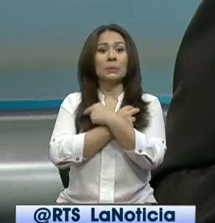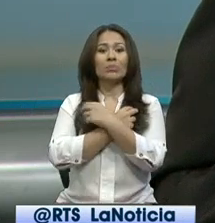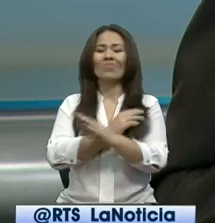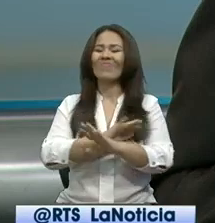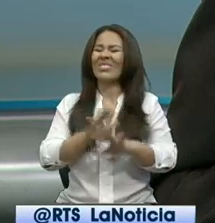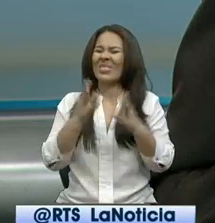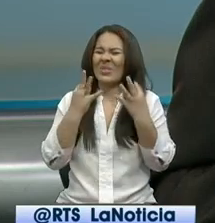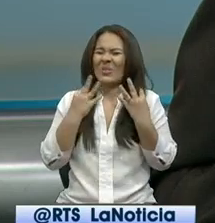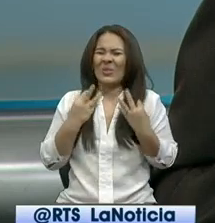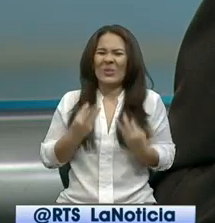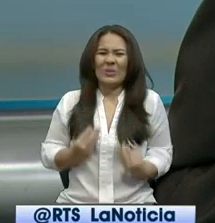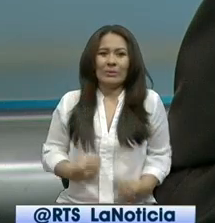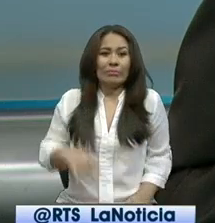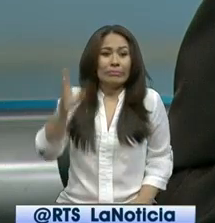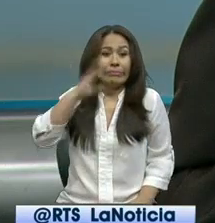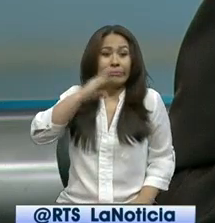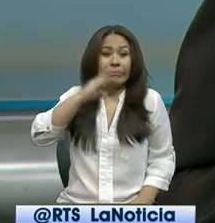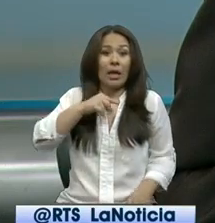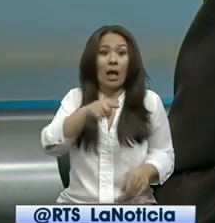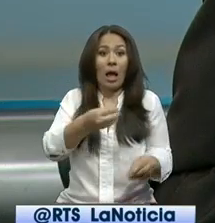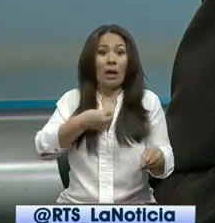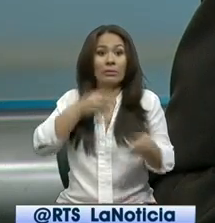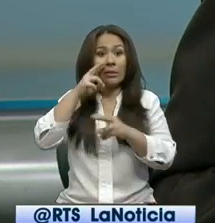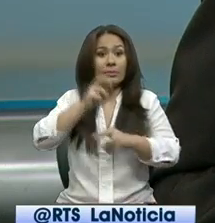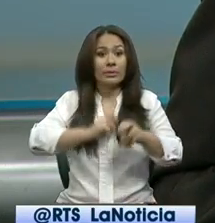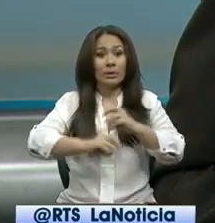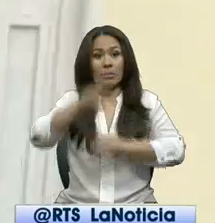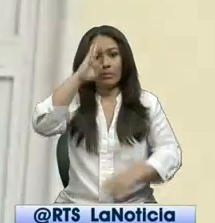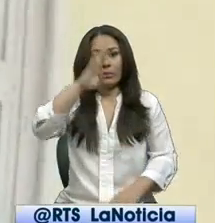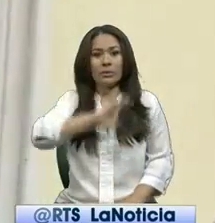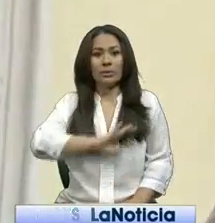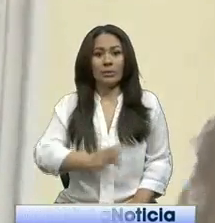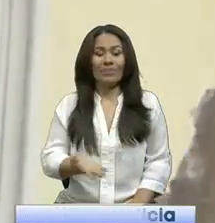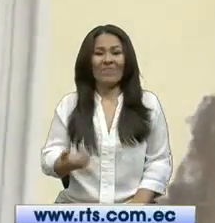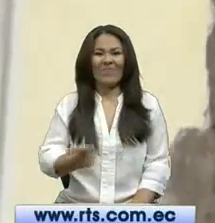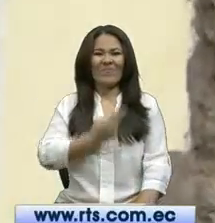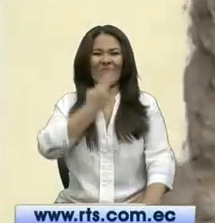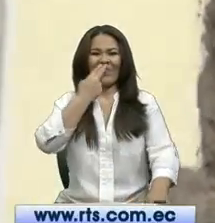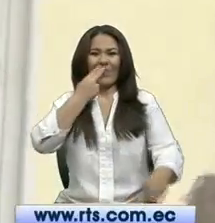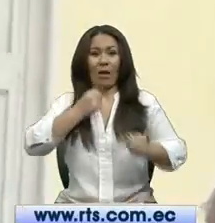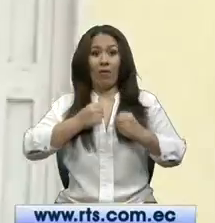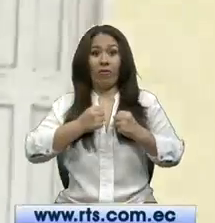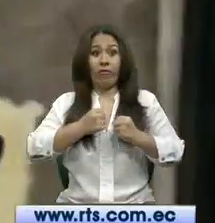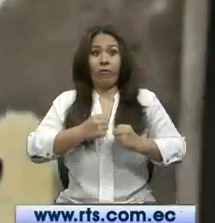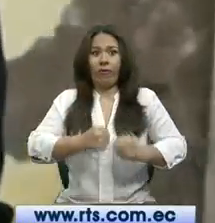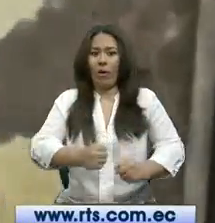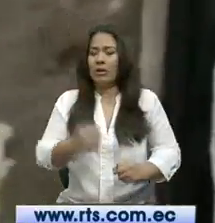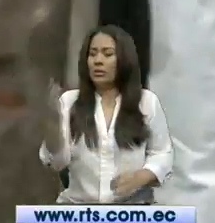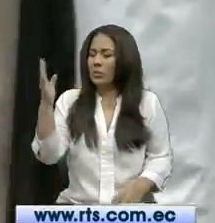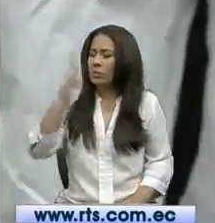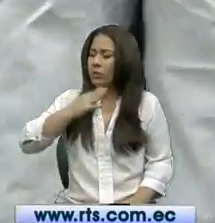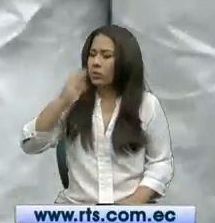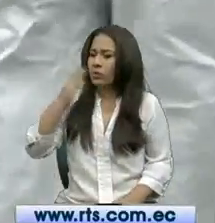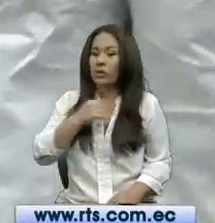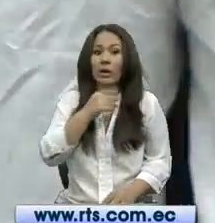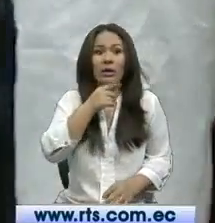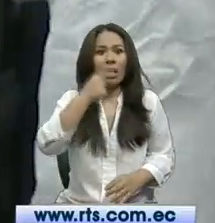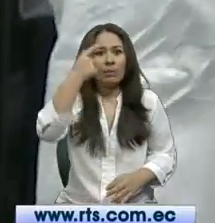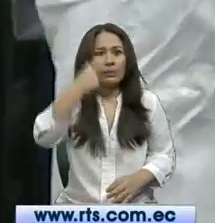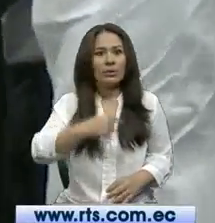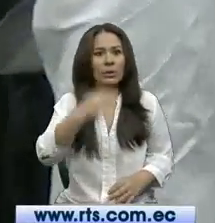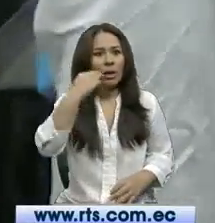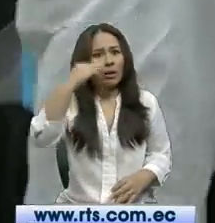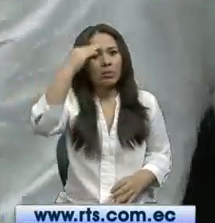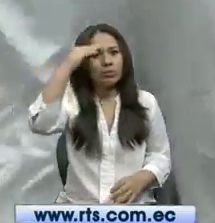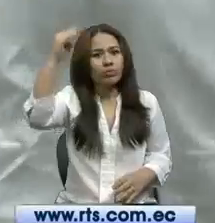de descomposición. La DINASED investiga este hecho. El olor era insoportable. Un adulto mayor fue encontrado sin